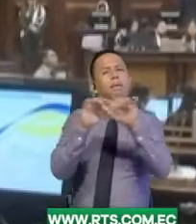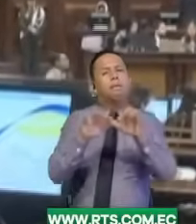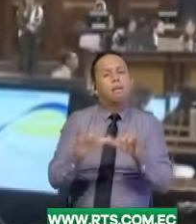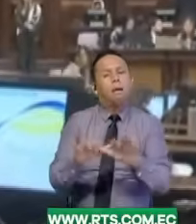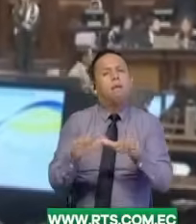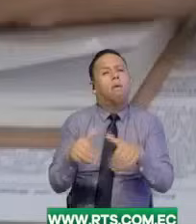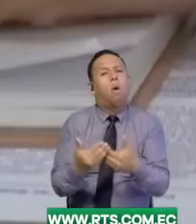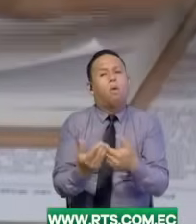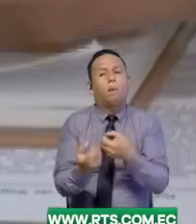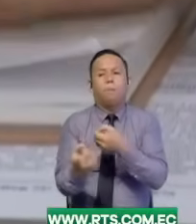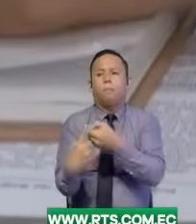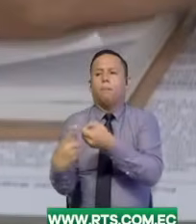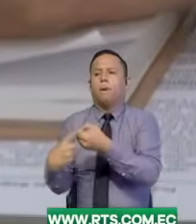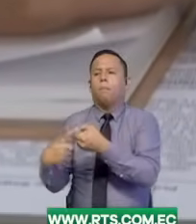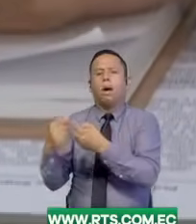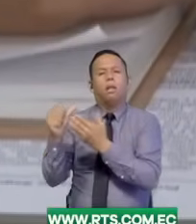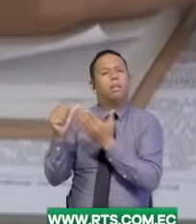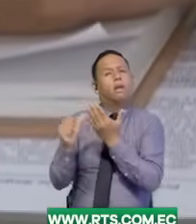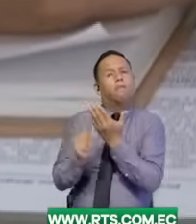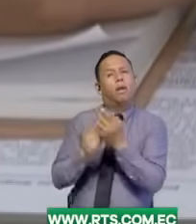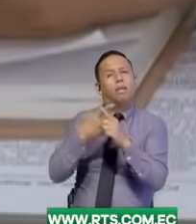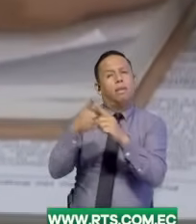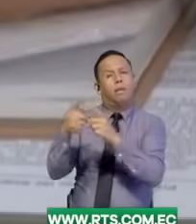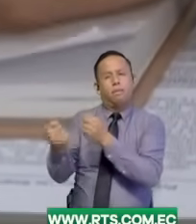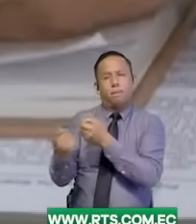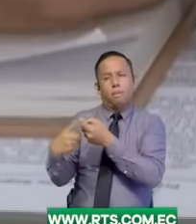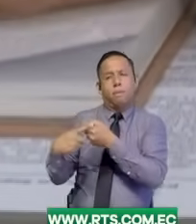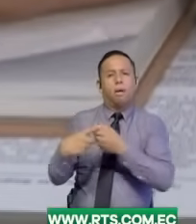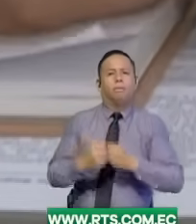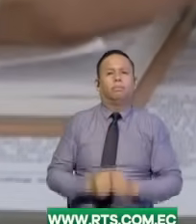por varias carteras de Estado.